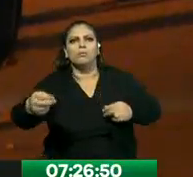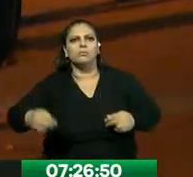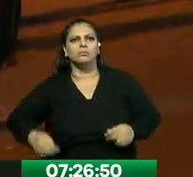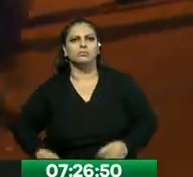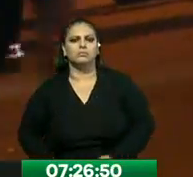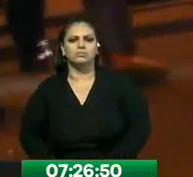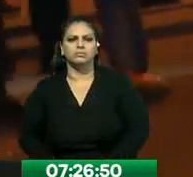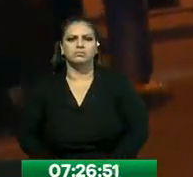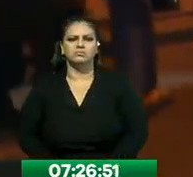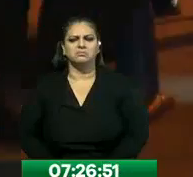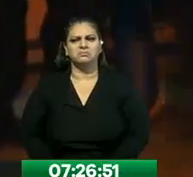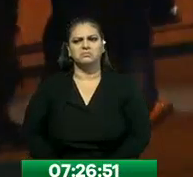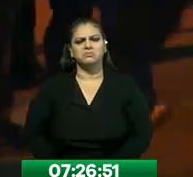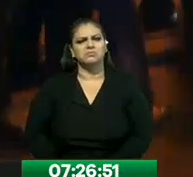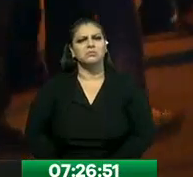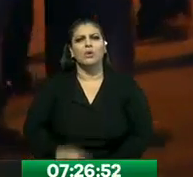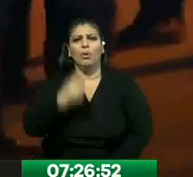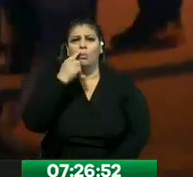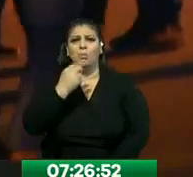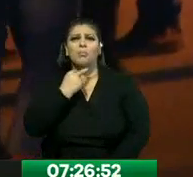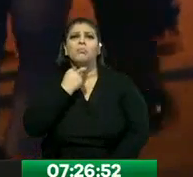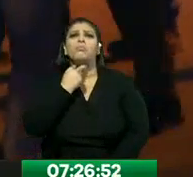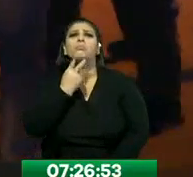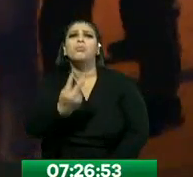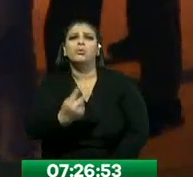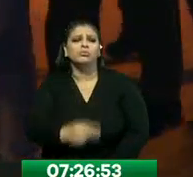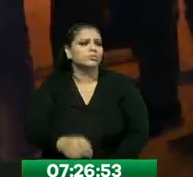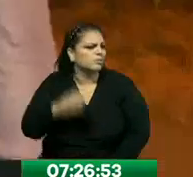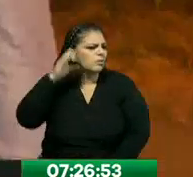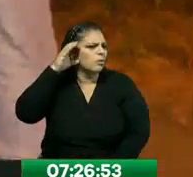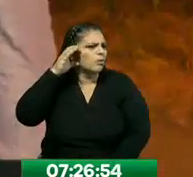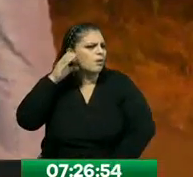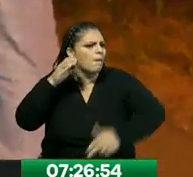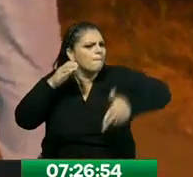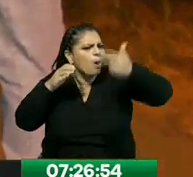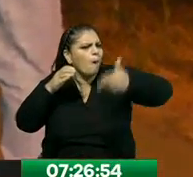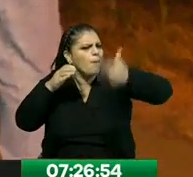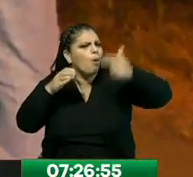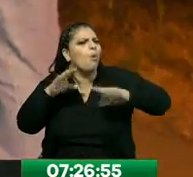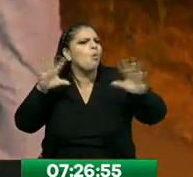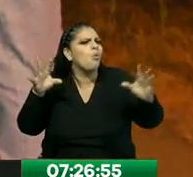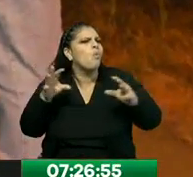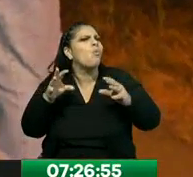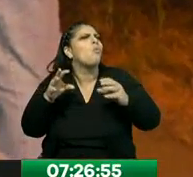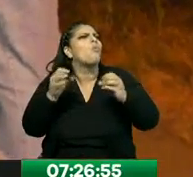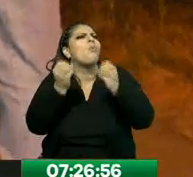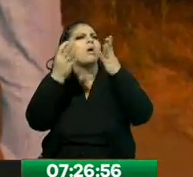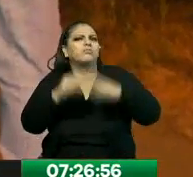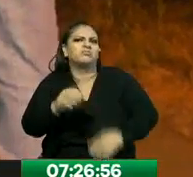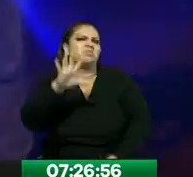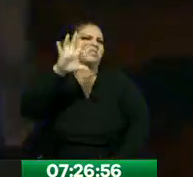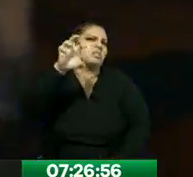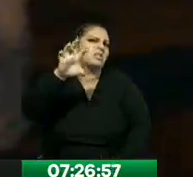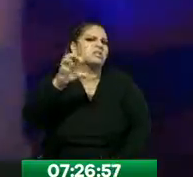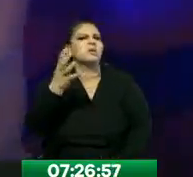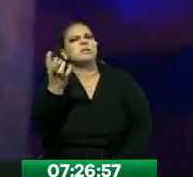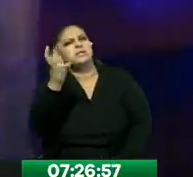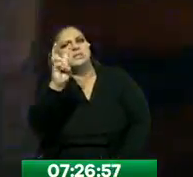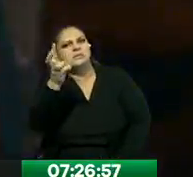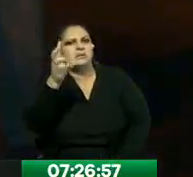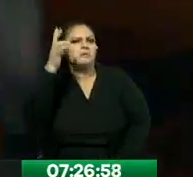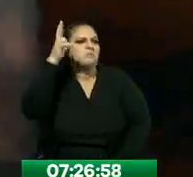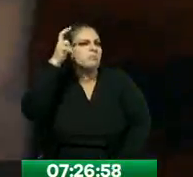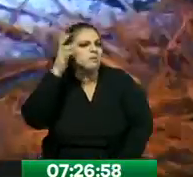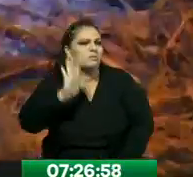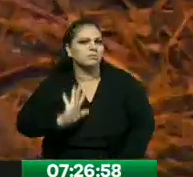La víctima mortal, identificada como Joay C., registra antecedentes penales por robo y